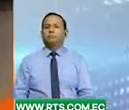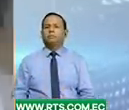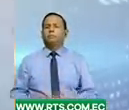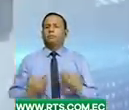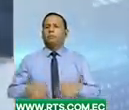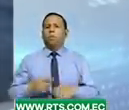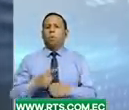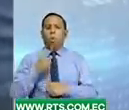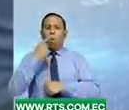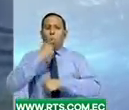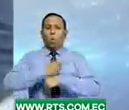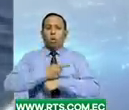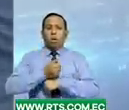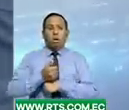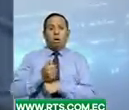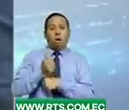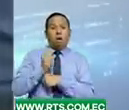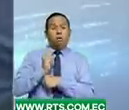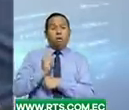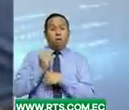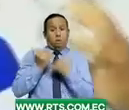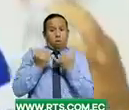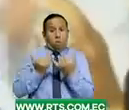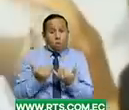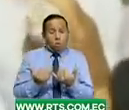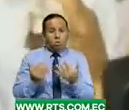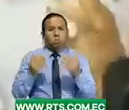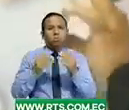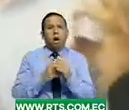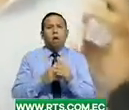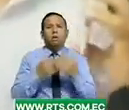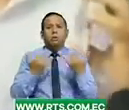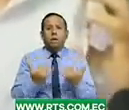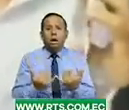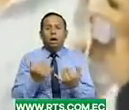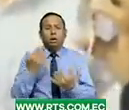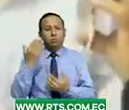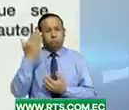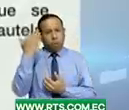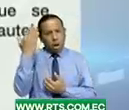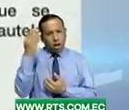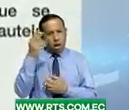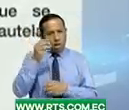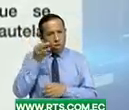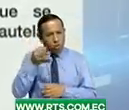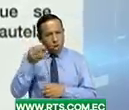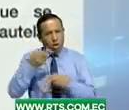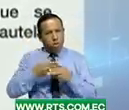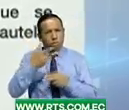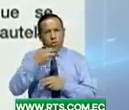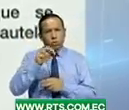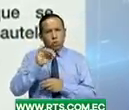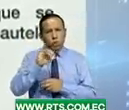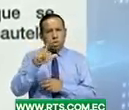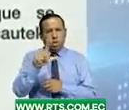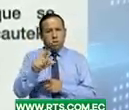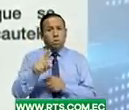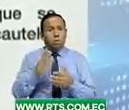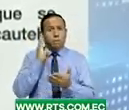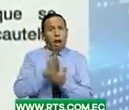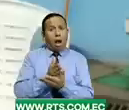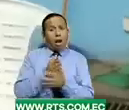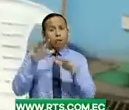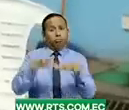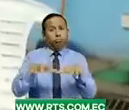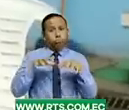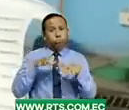24 horas después de que intentaran asesinar al alcalde de Durán, Luis Chonillo, y de que se suspenda la primera sesión del